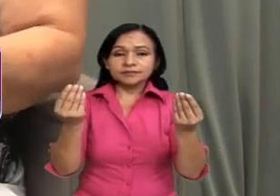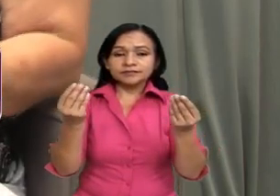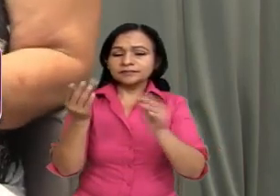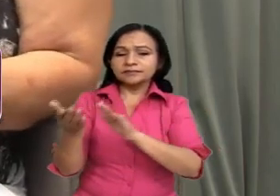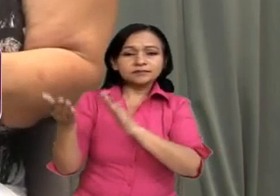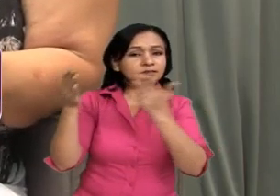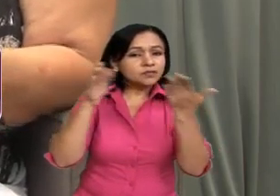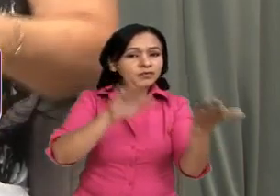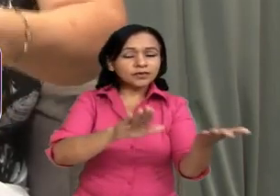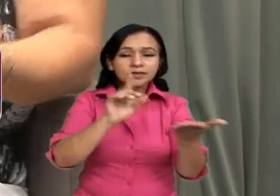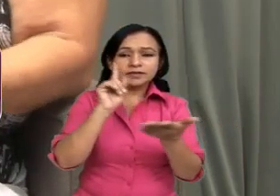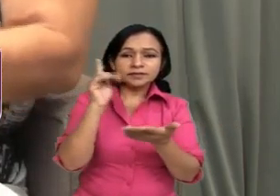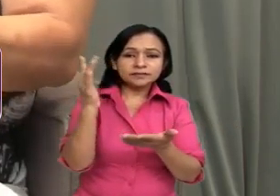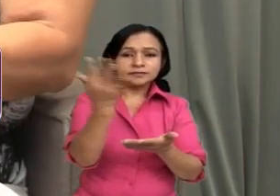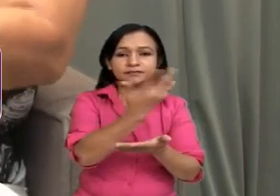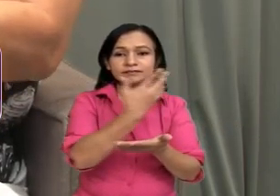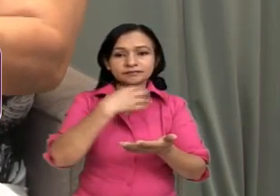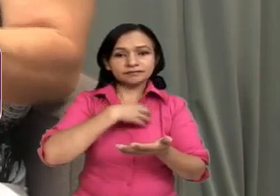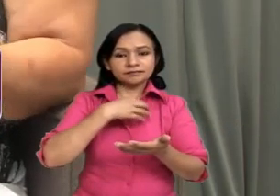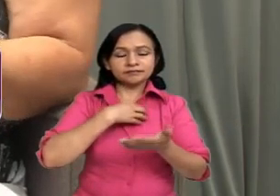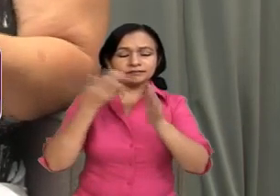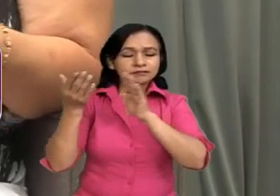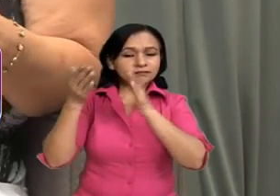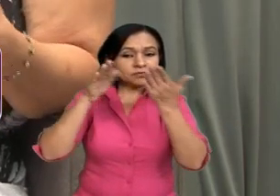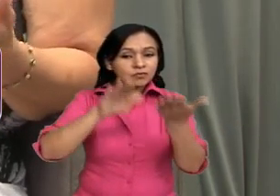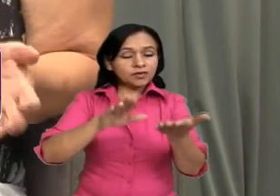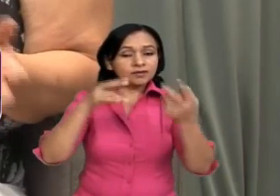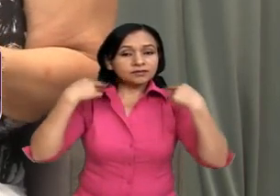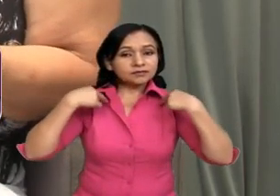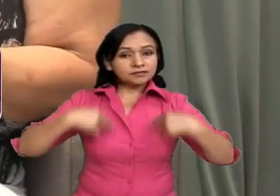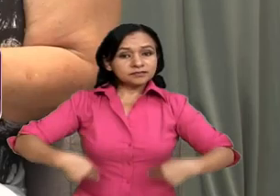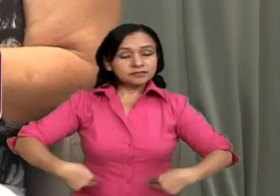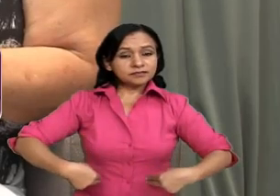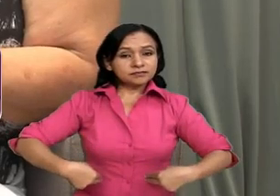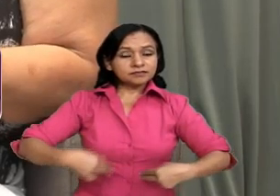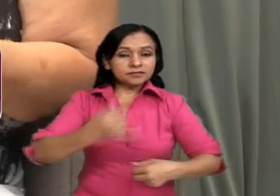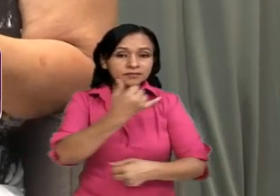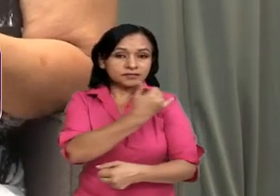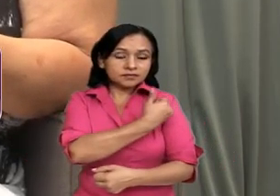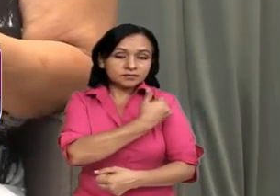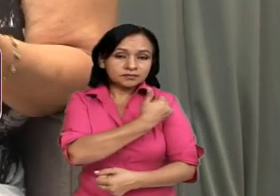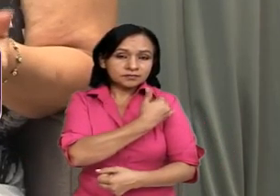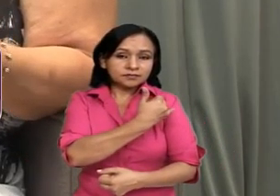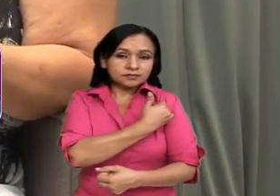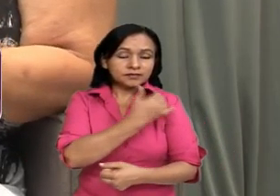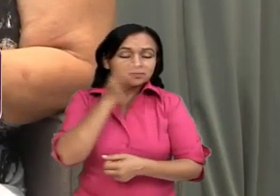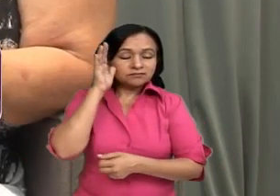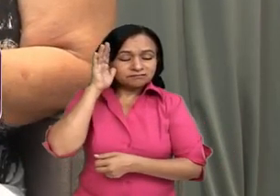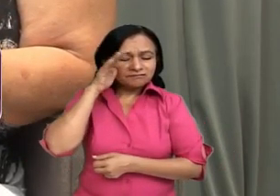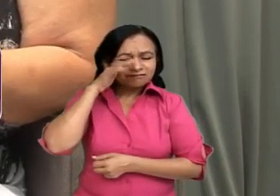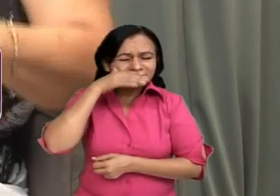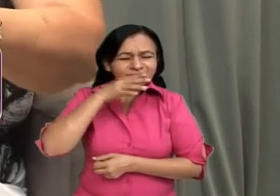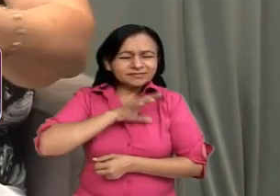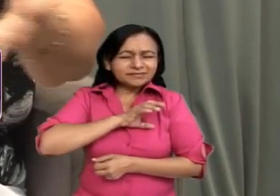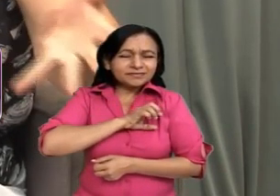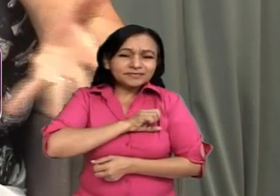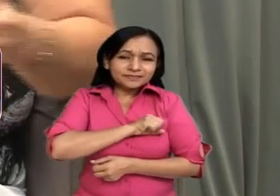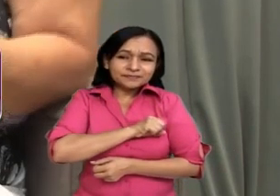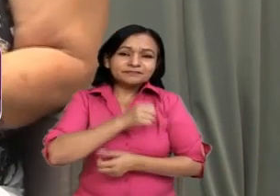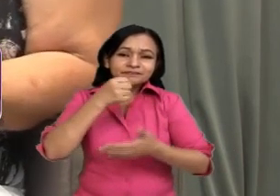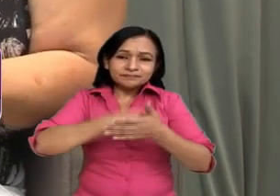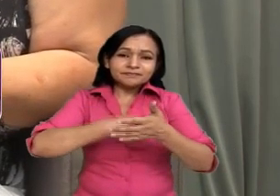general. Claro. Para nosotros, la muerte de un ser humano en una unidad hospitalaria es algo doloroso, por mucho